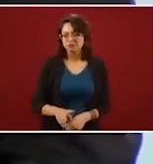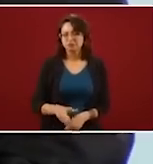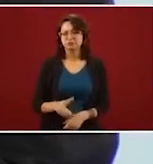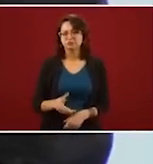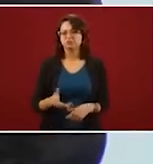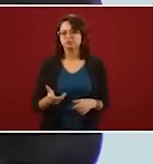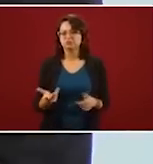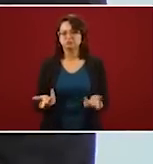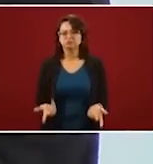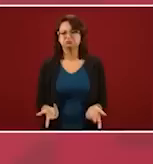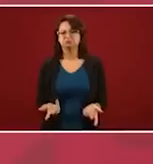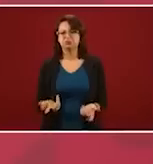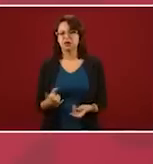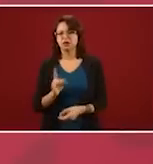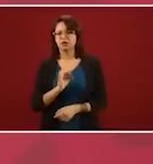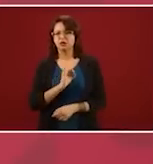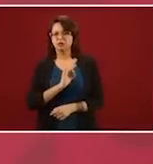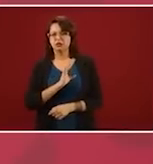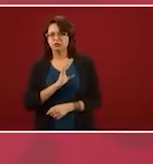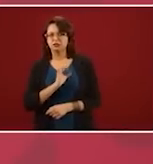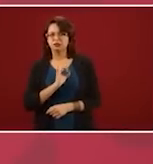no tiene uno por qué